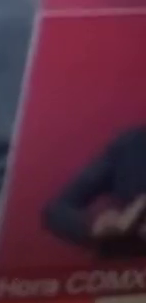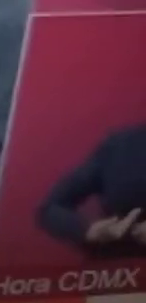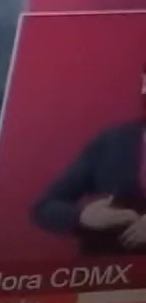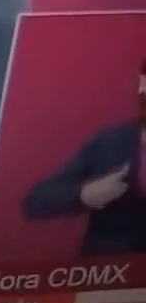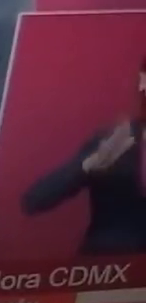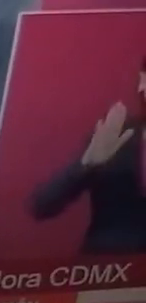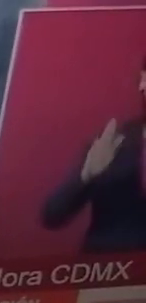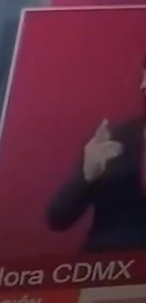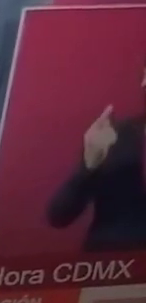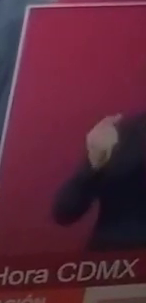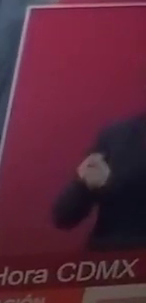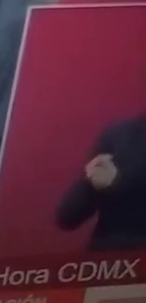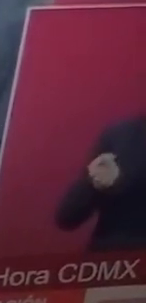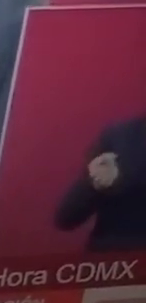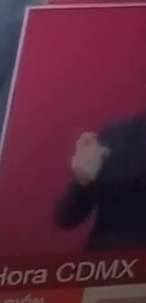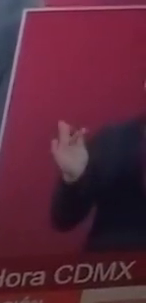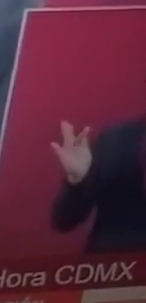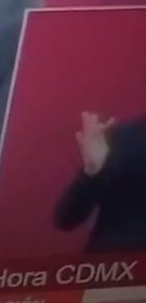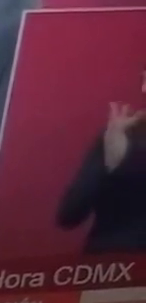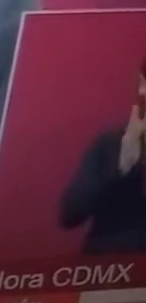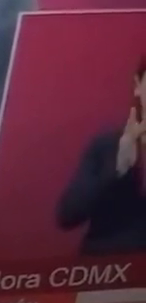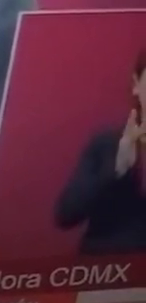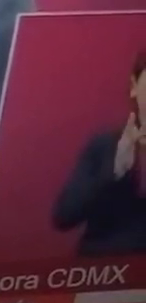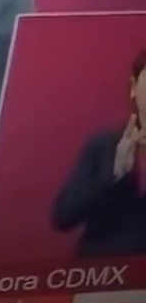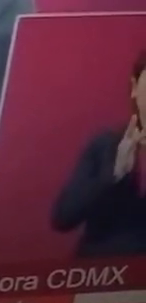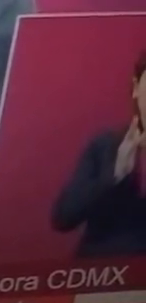norte y las costas.